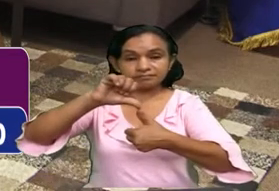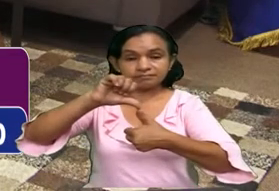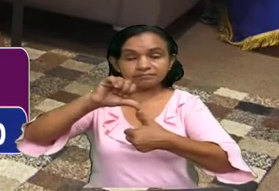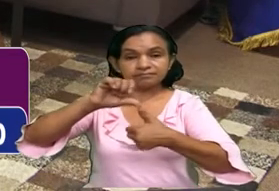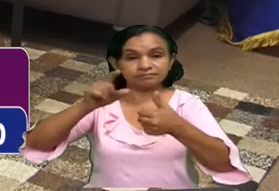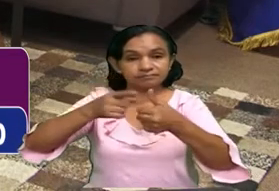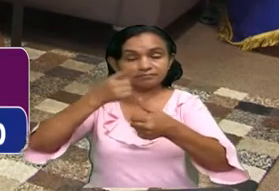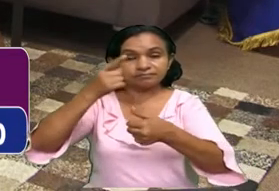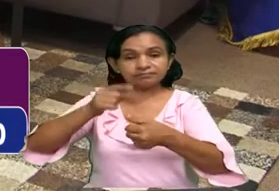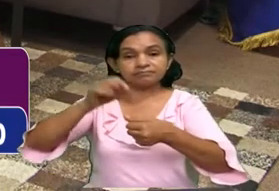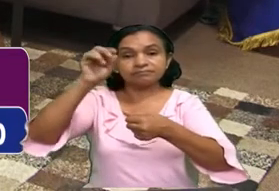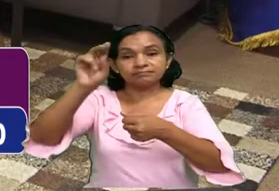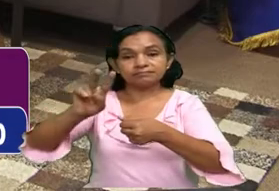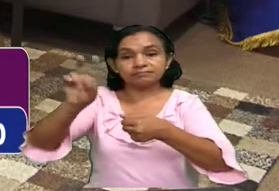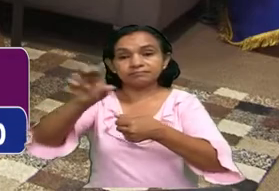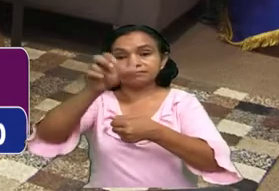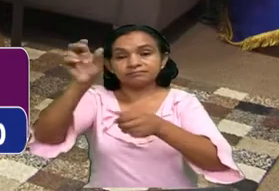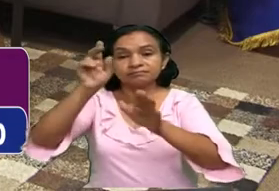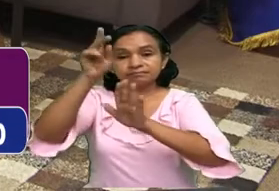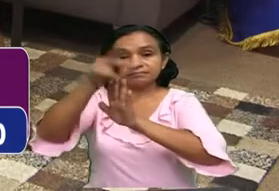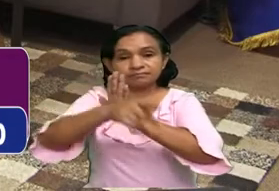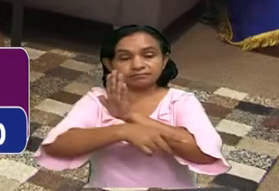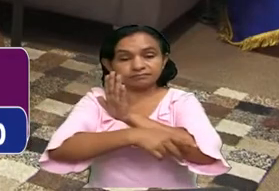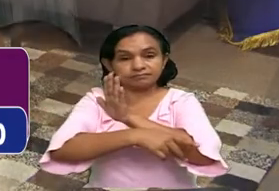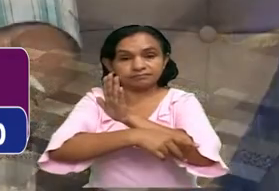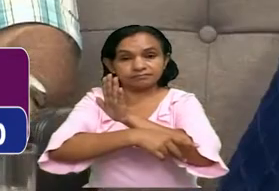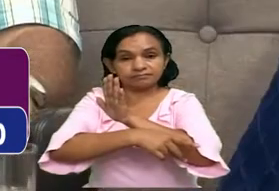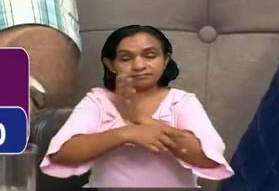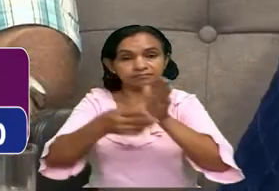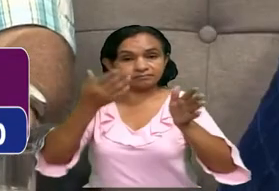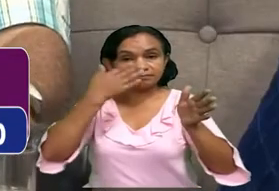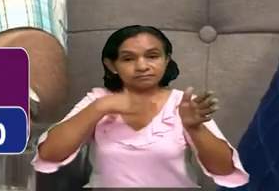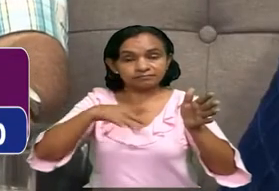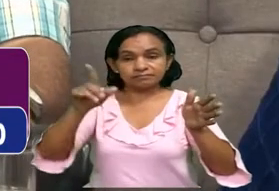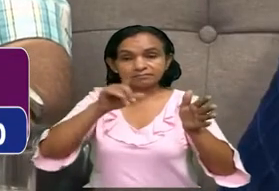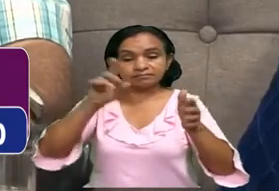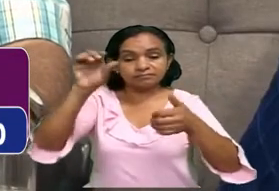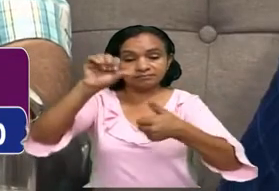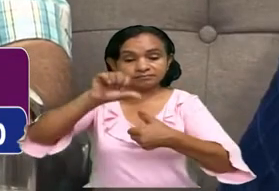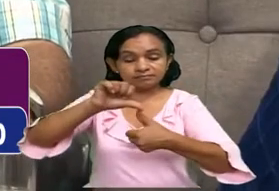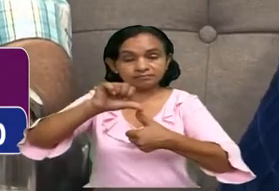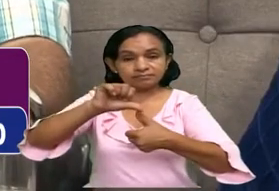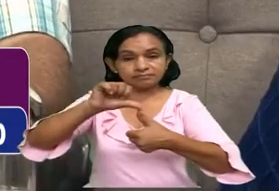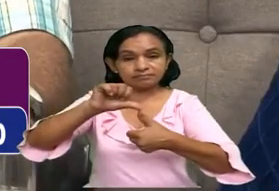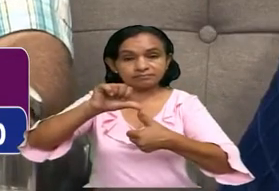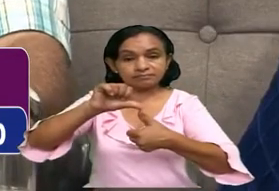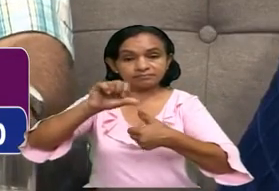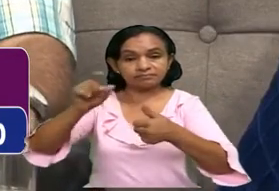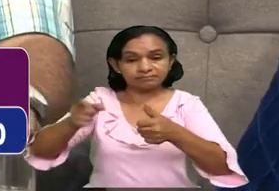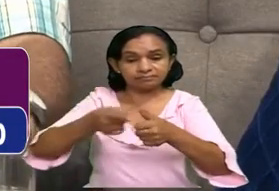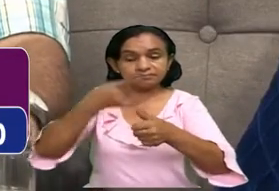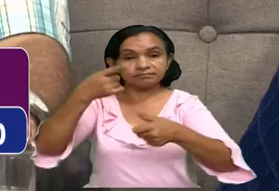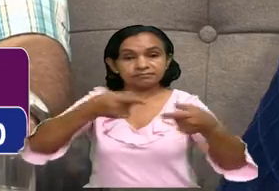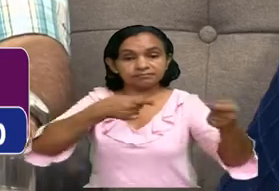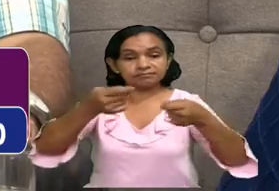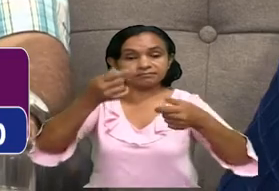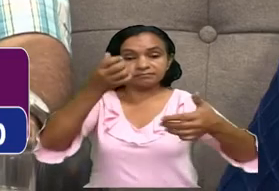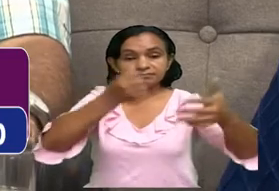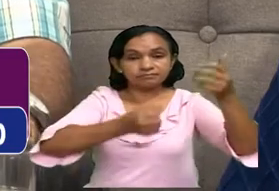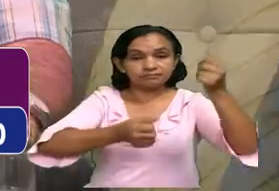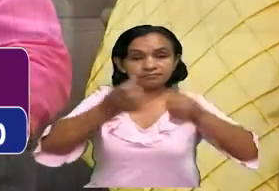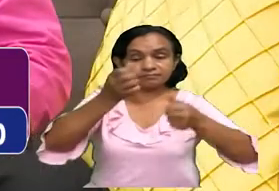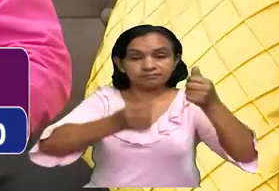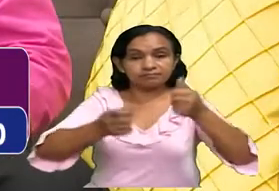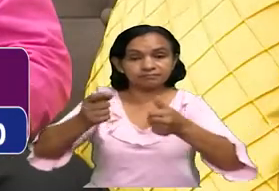lugar con otras regiones del mundo. Claro. Y no nos va mal, porque en el caso de Centroamérica somos los primeros exportadores de leche y